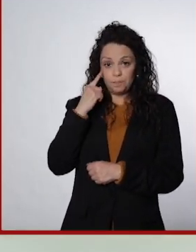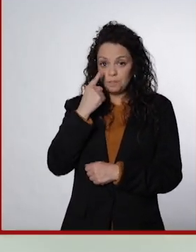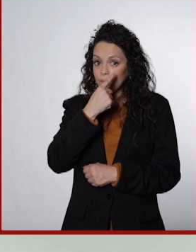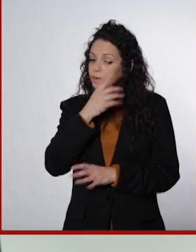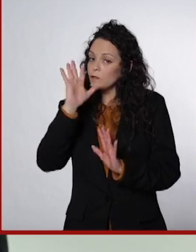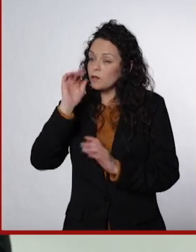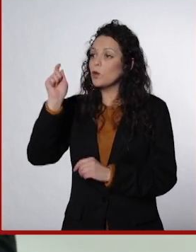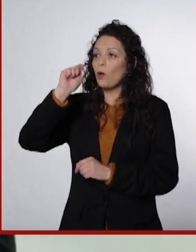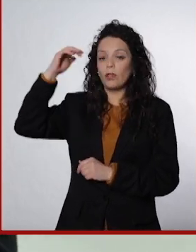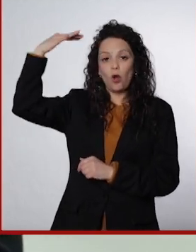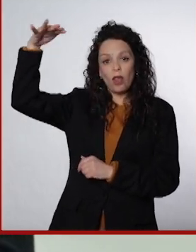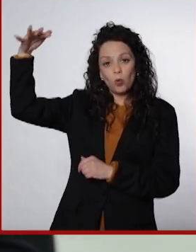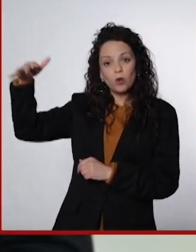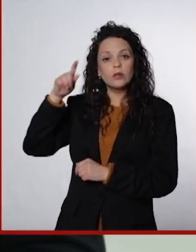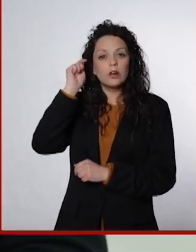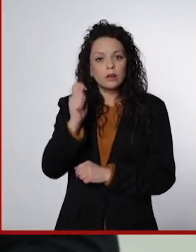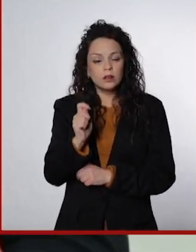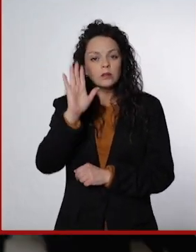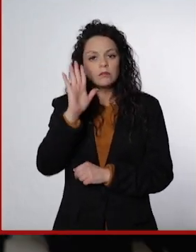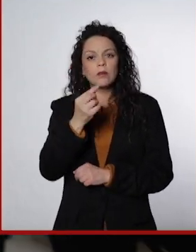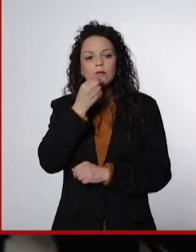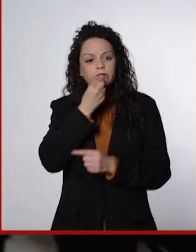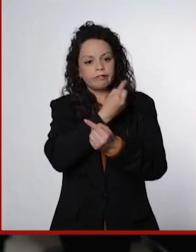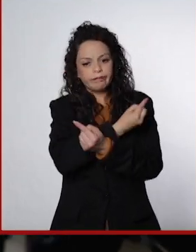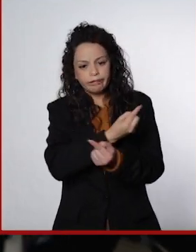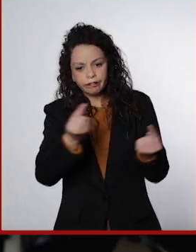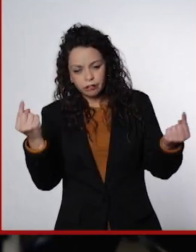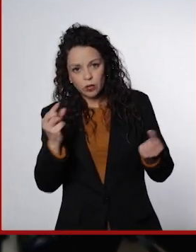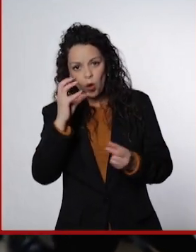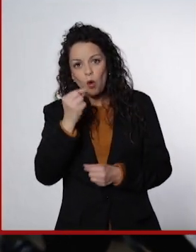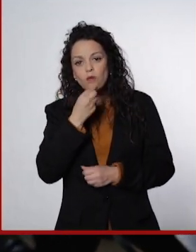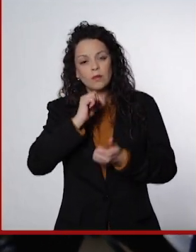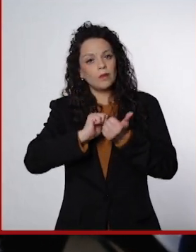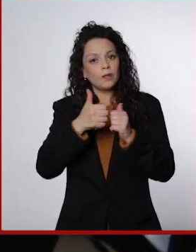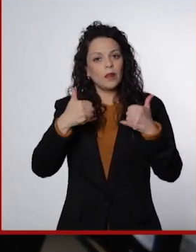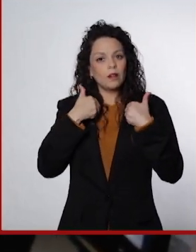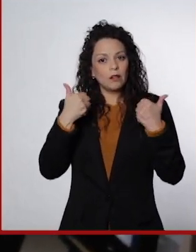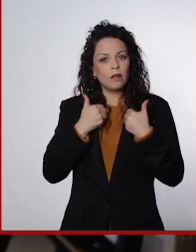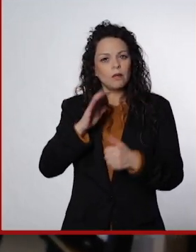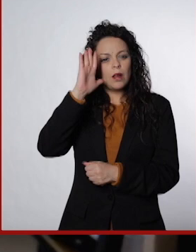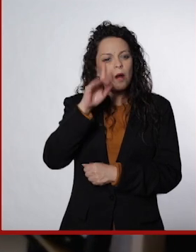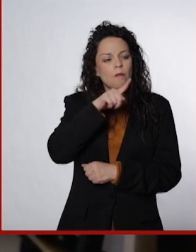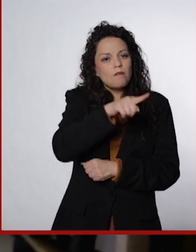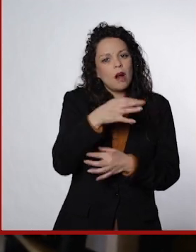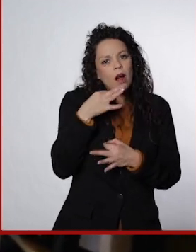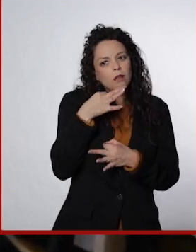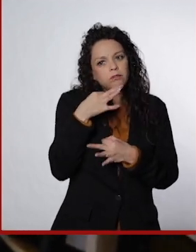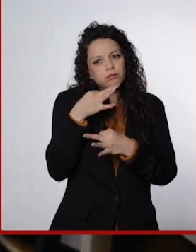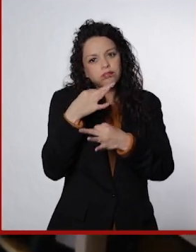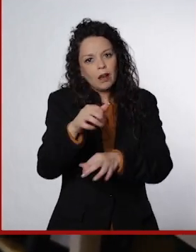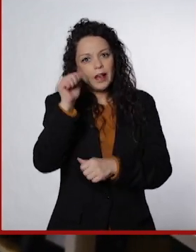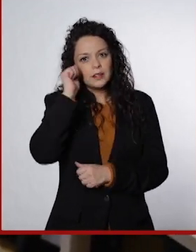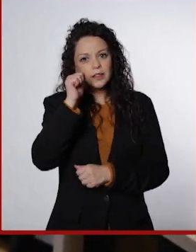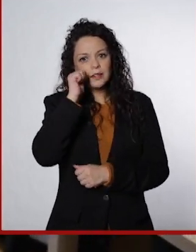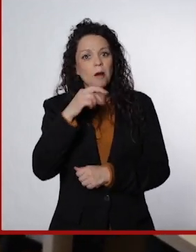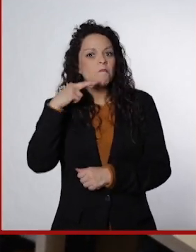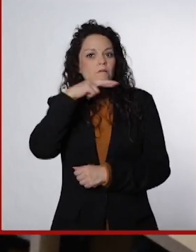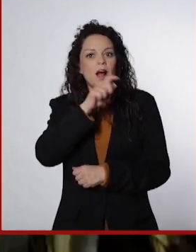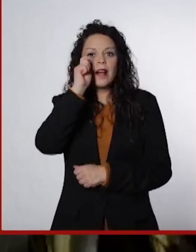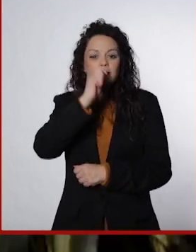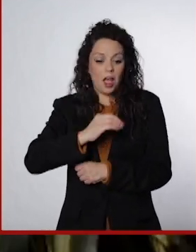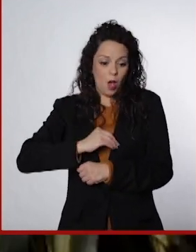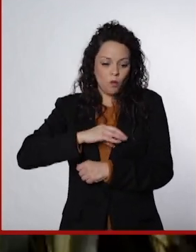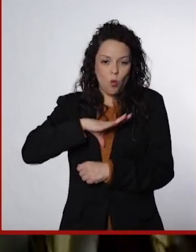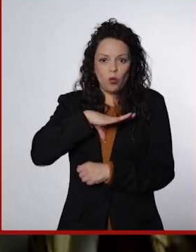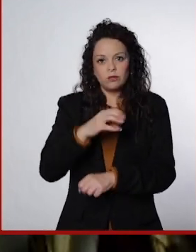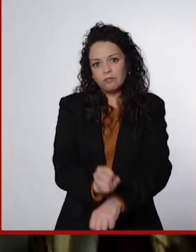como si fueran irracionales, yo qué sé, ¿no? Como si se dejaran guiar por sus emociones todo el tiempo. Y en un sentido